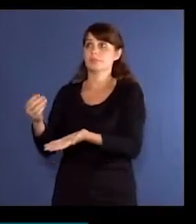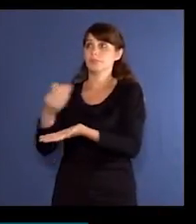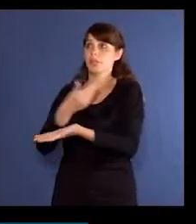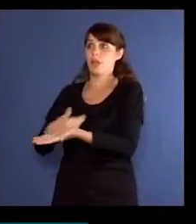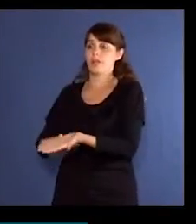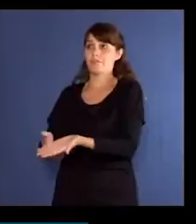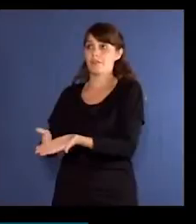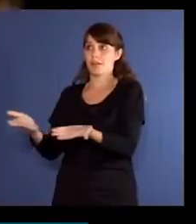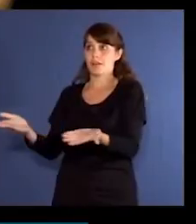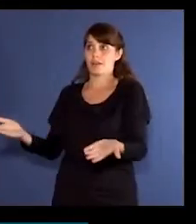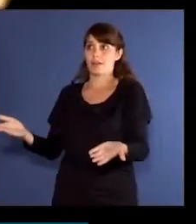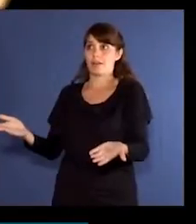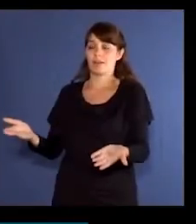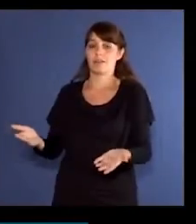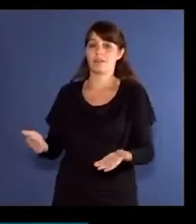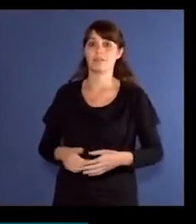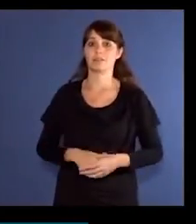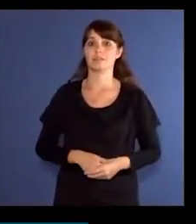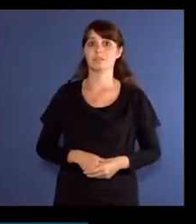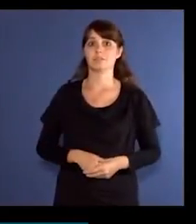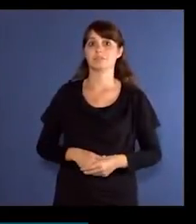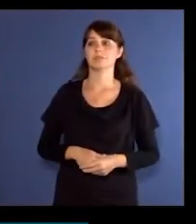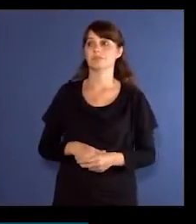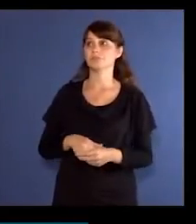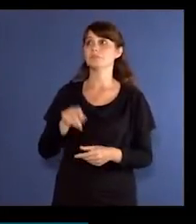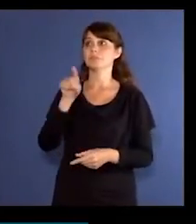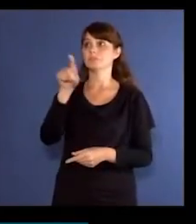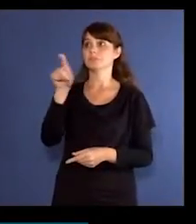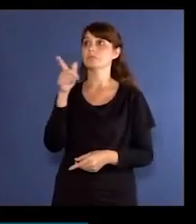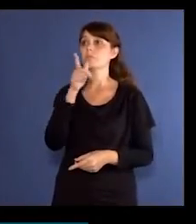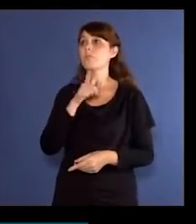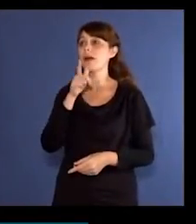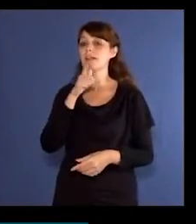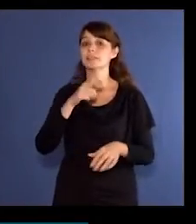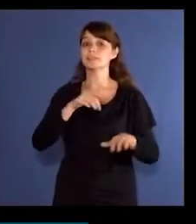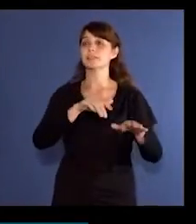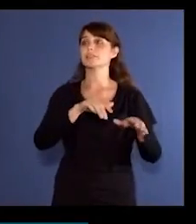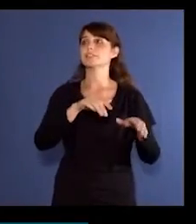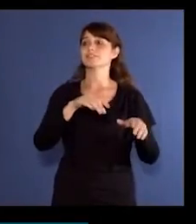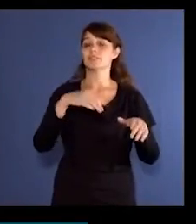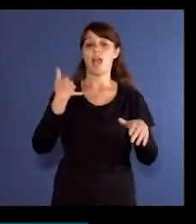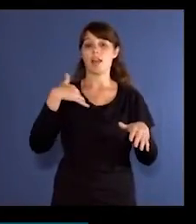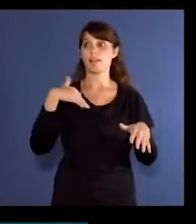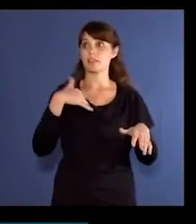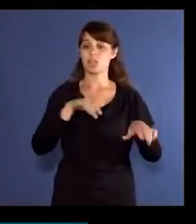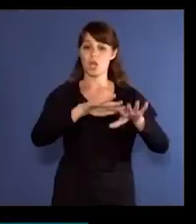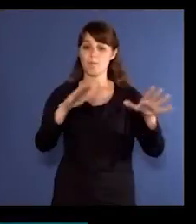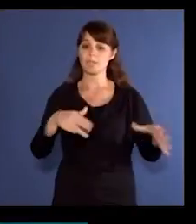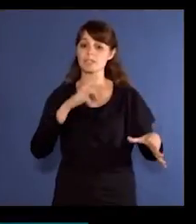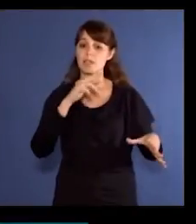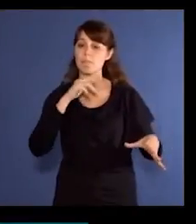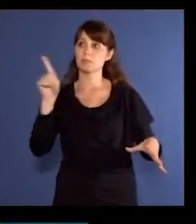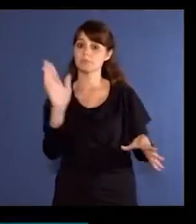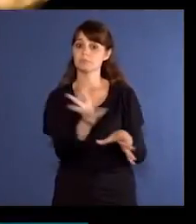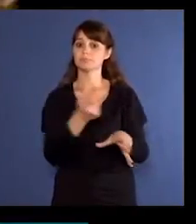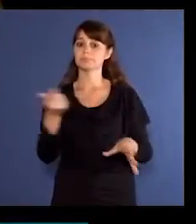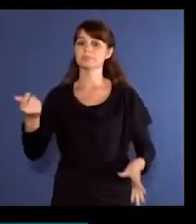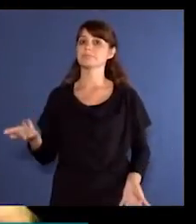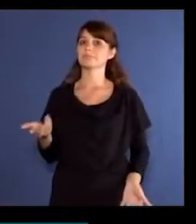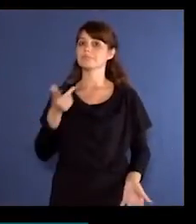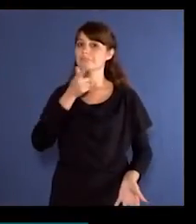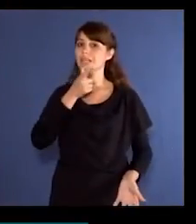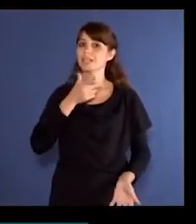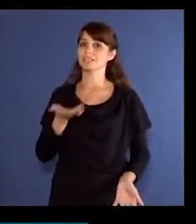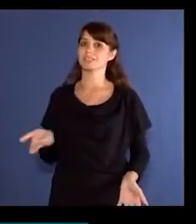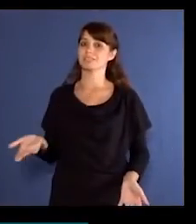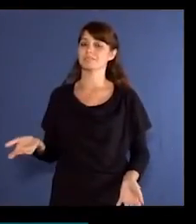Esos son los salvajes, los que se llevan el pan de la mesa de los argentinos. Así que esta Cámara de Diputados tendríamos que estar